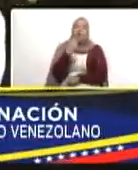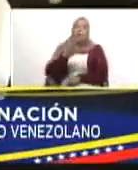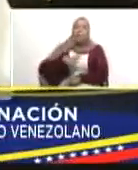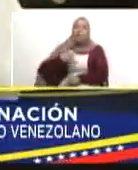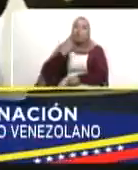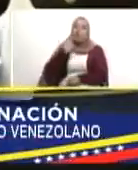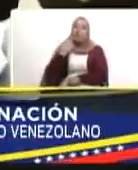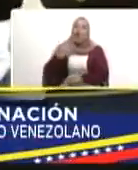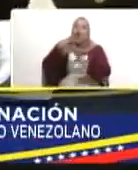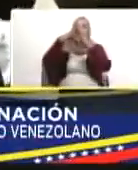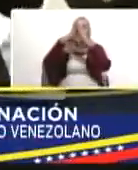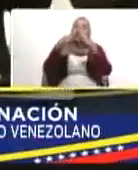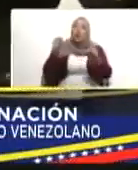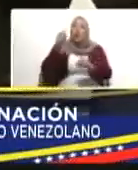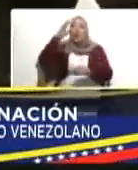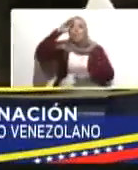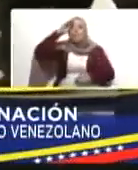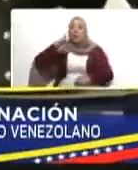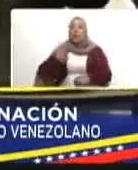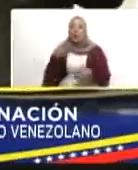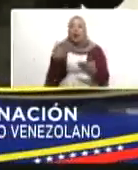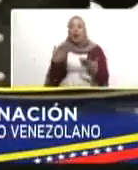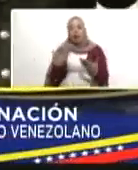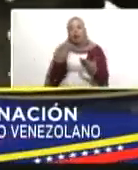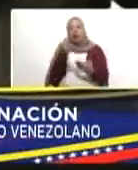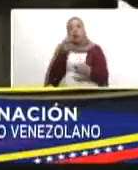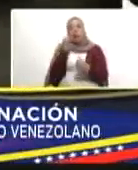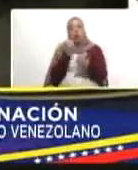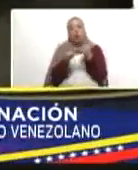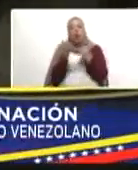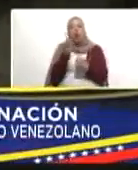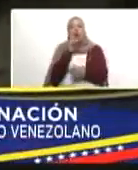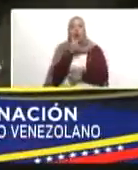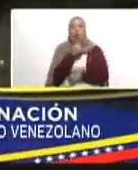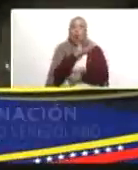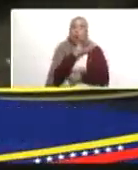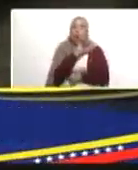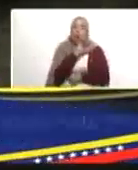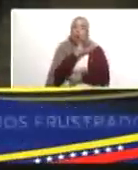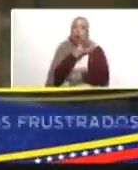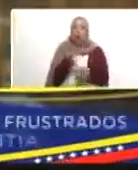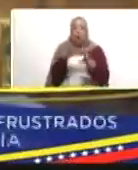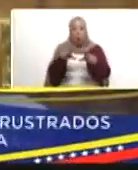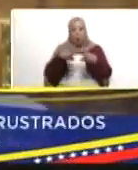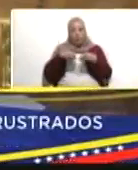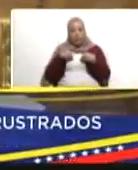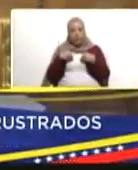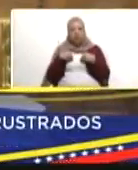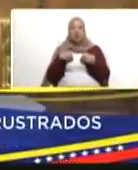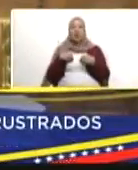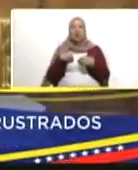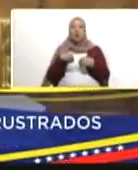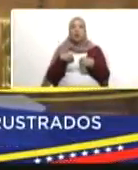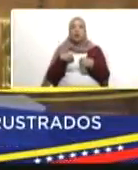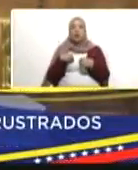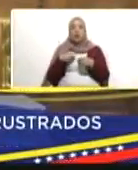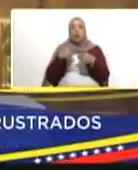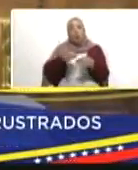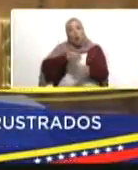Decir cualquiera de sus nombres o apellido mi reconocimiento